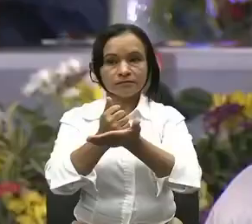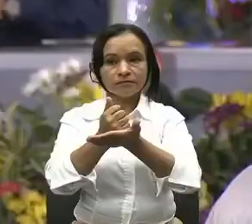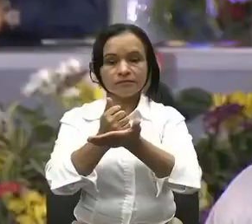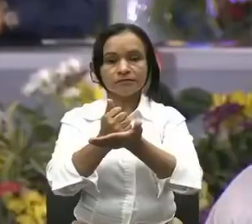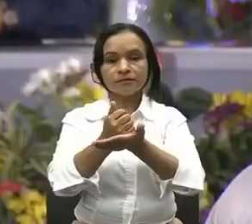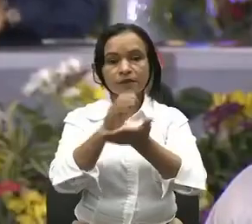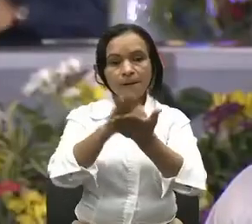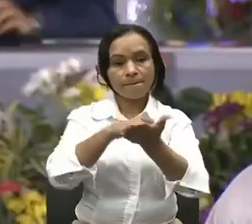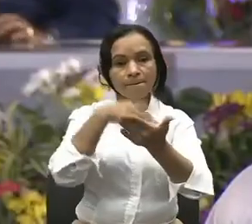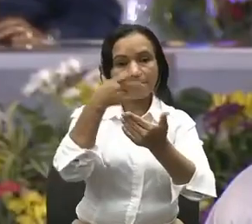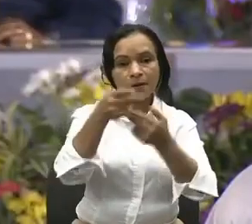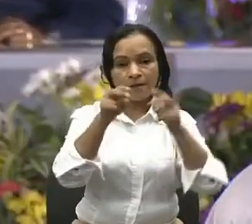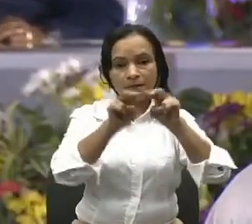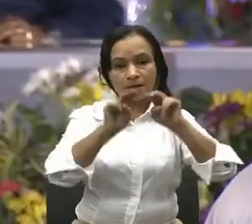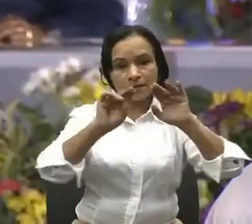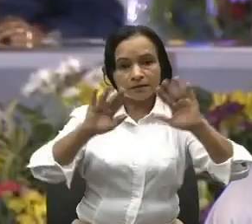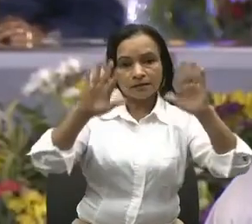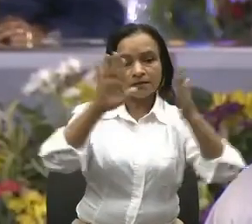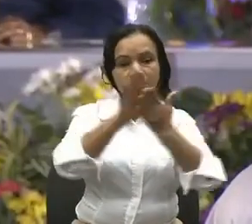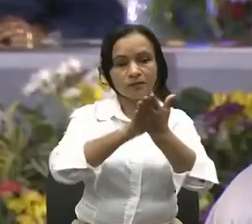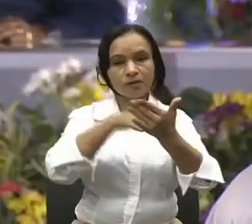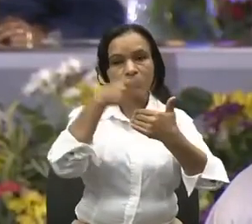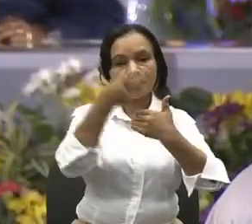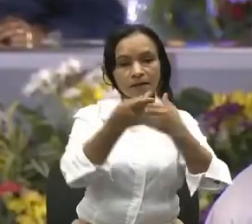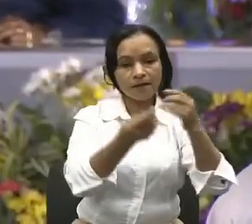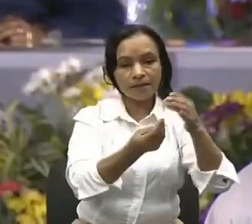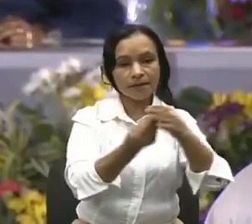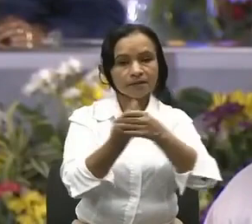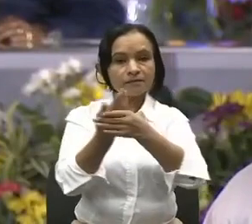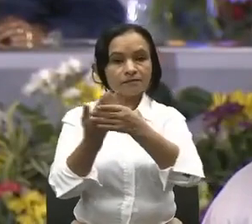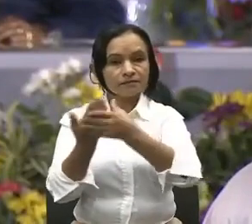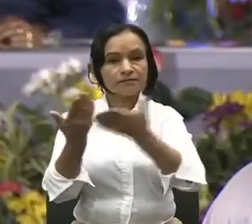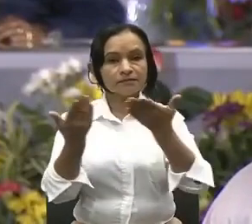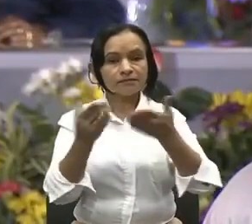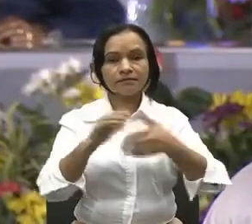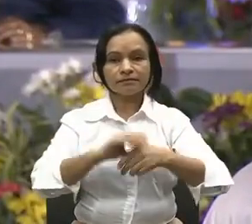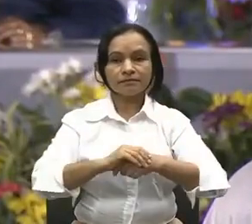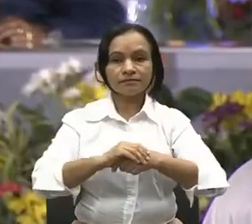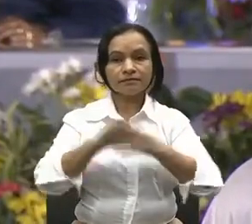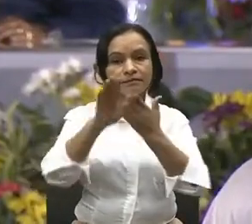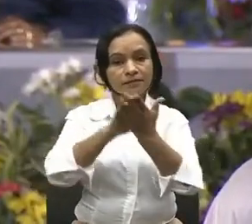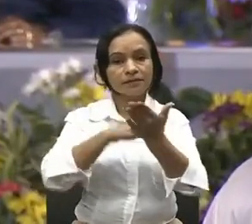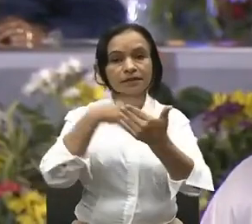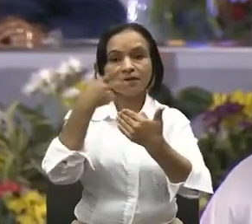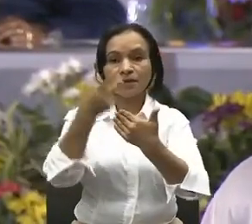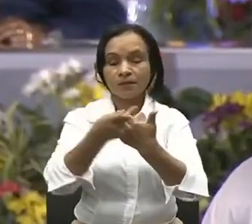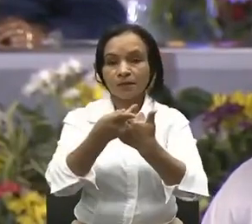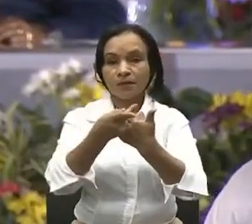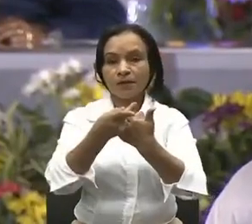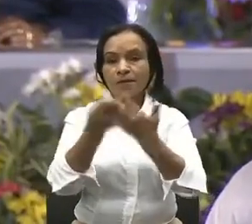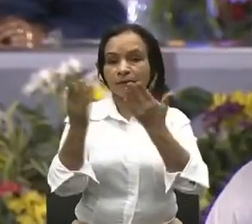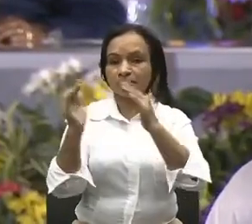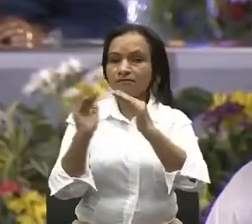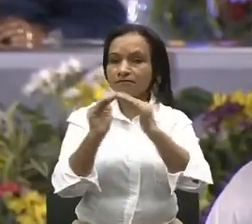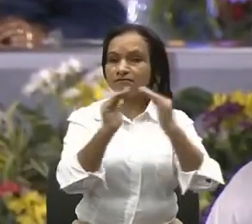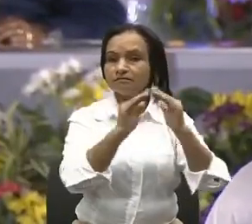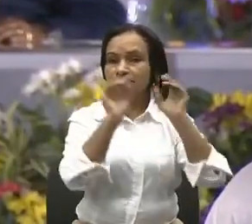agrícolas, agroalimentarios, y también programas de vivienda.